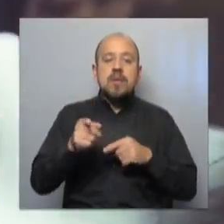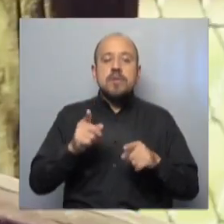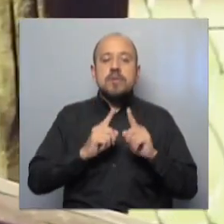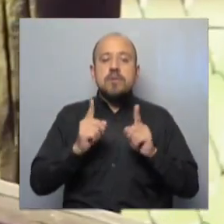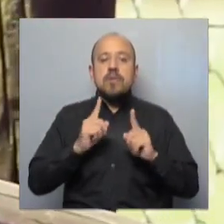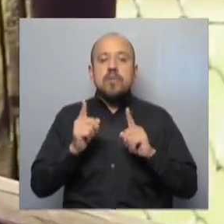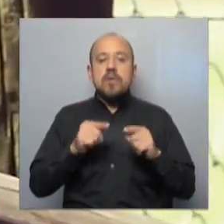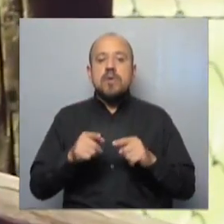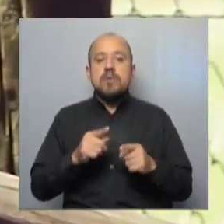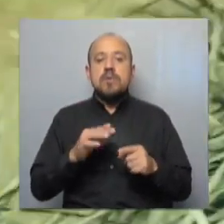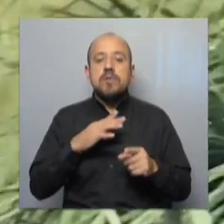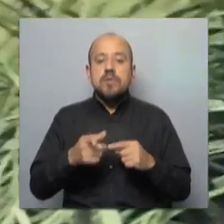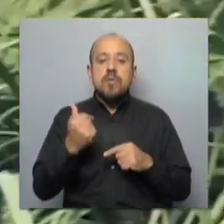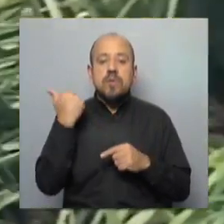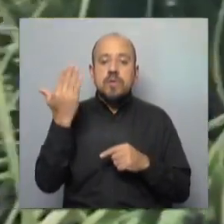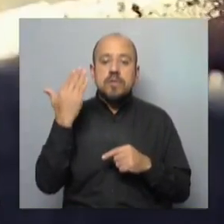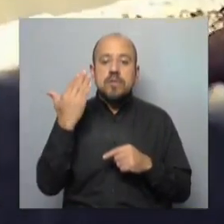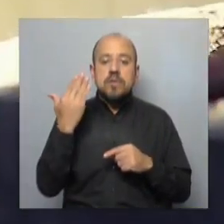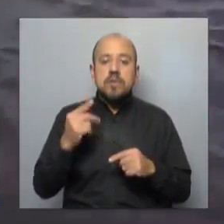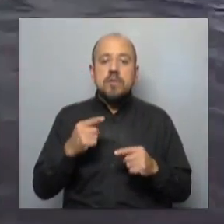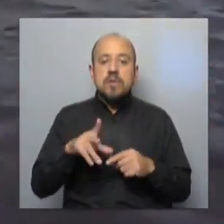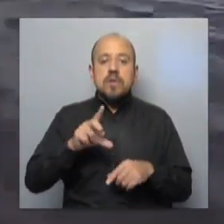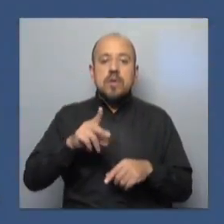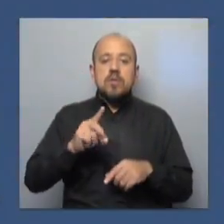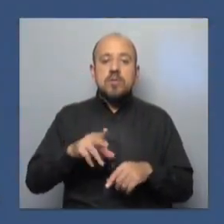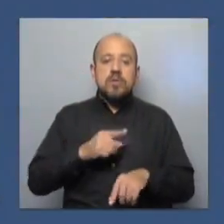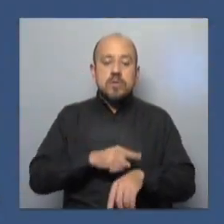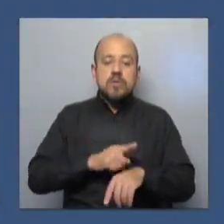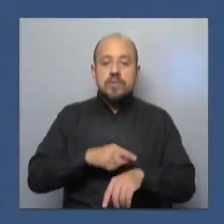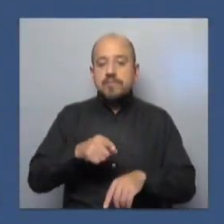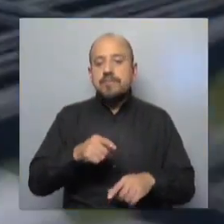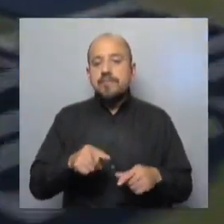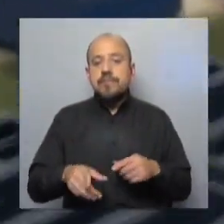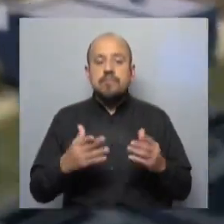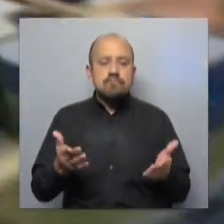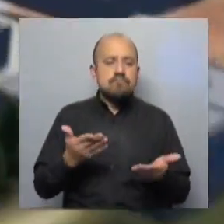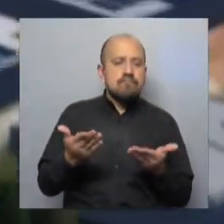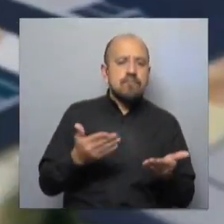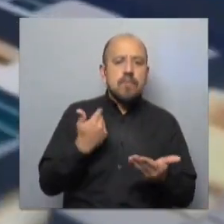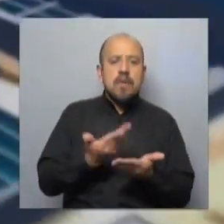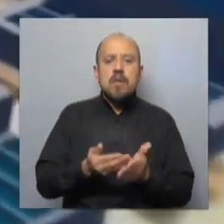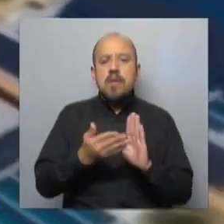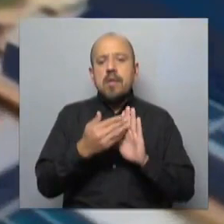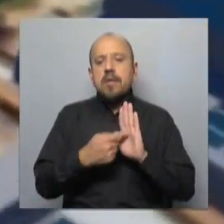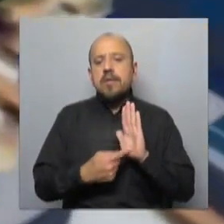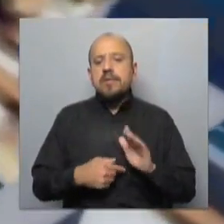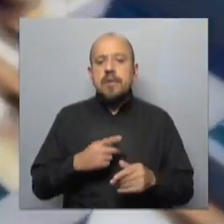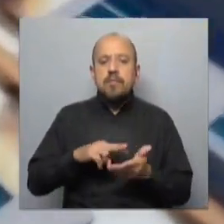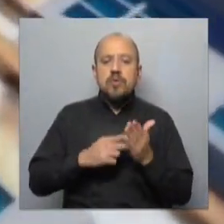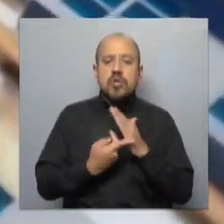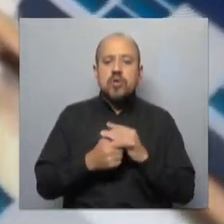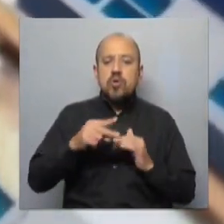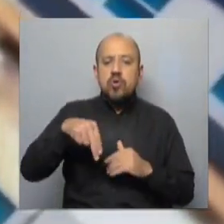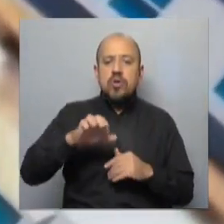de la república y a una asamblea colectiva a las 12 horas entre las inquietudes de los colectivos se cuenta el proyecto nocturna para